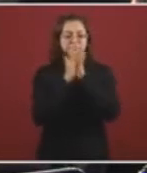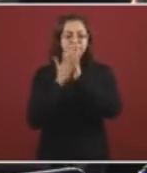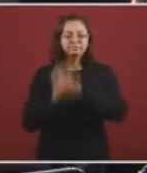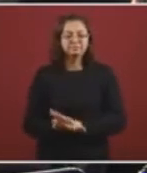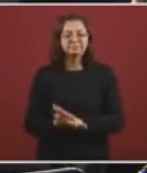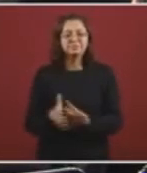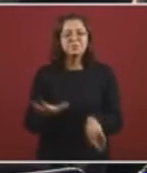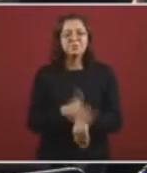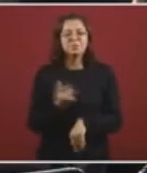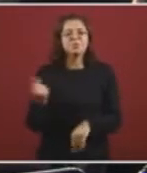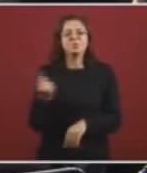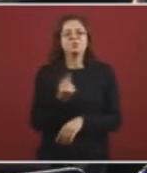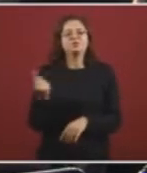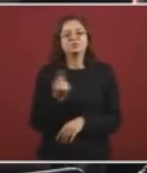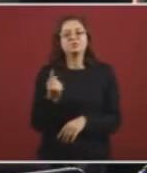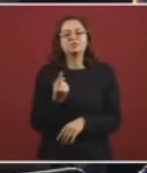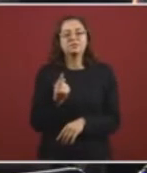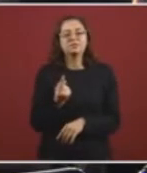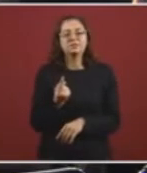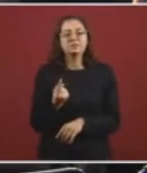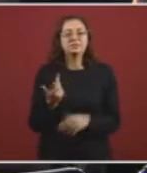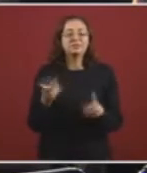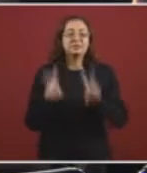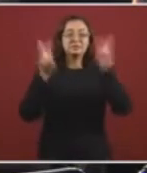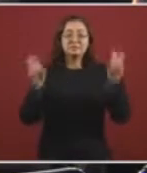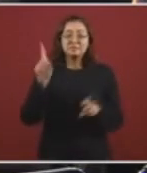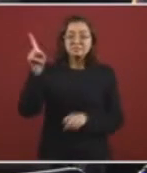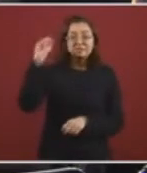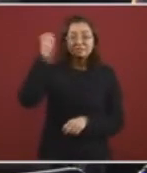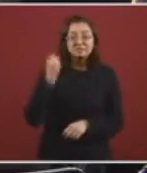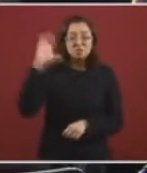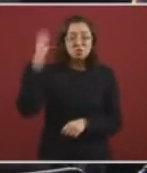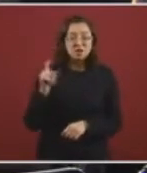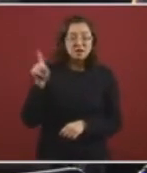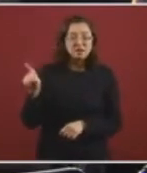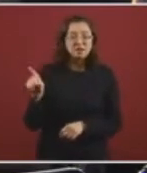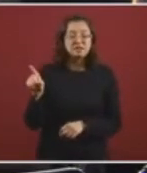Es que lo de Culiacán